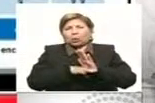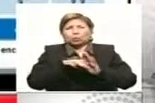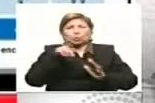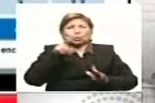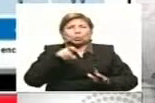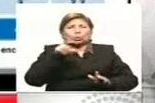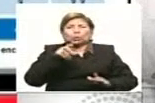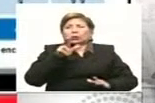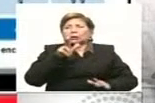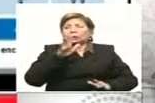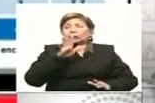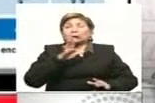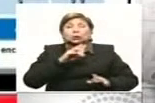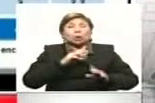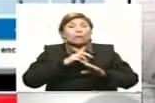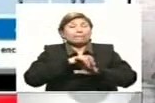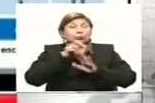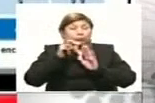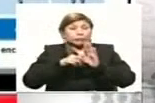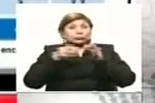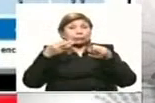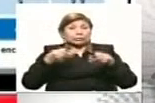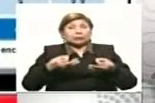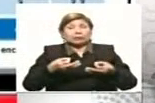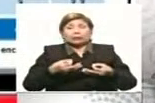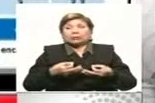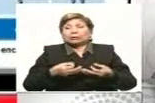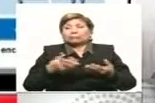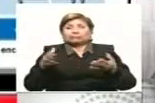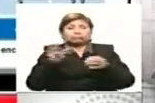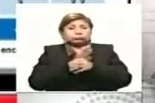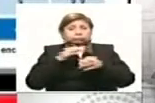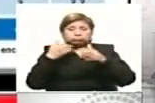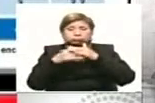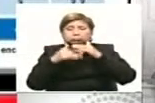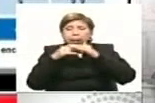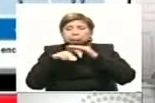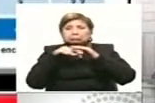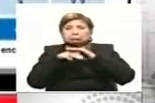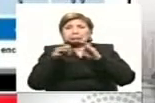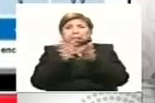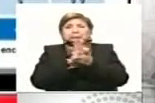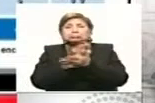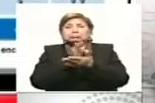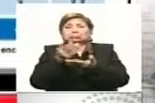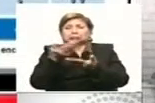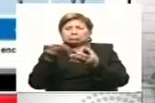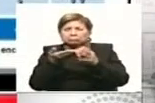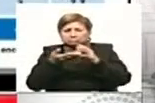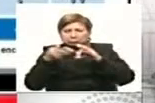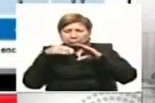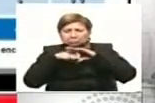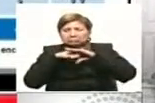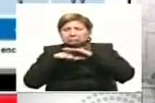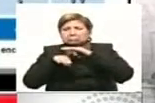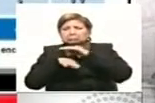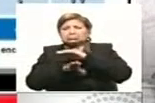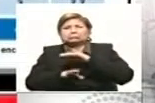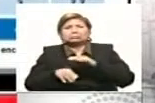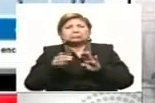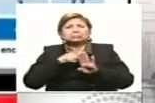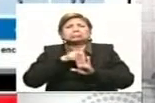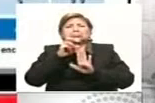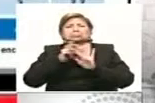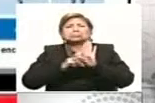estos 35 proyectos pues se hagan realidad, no que se queden encarpetados, pero son proyectos